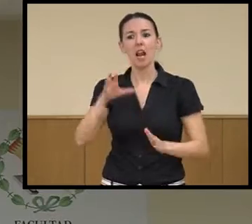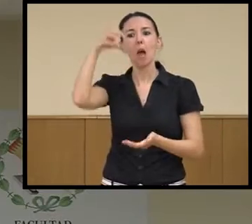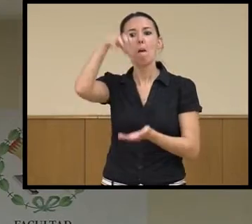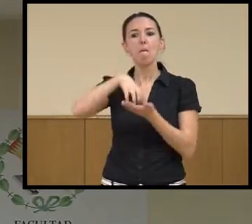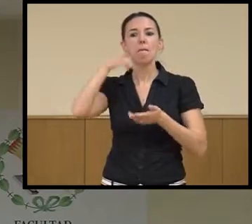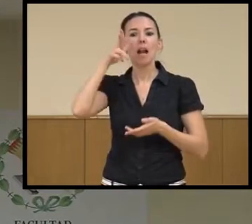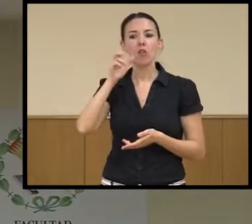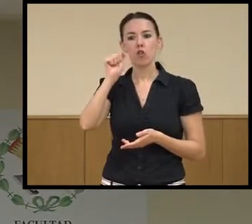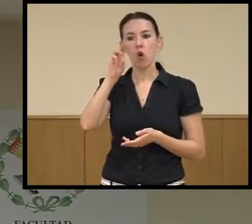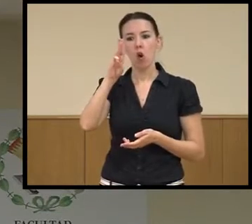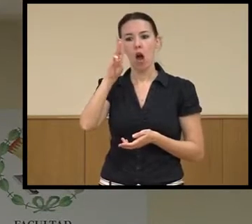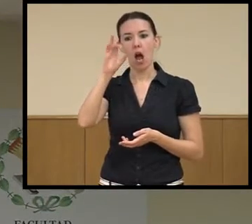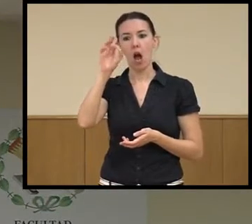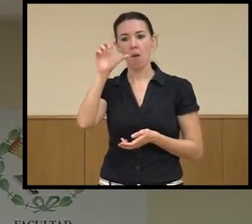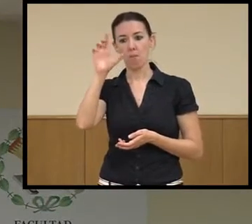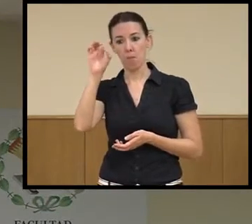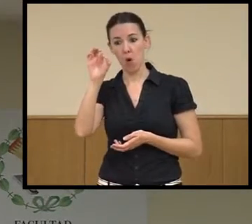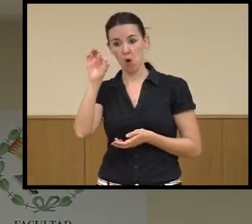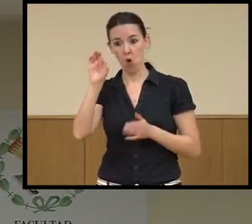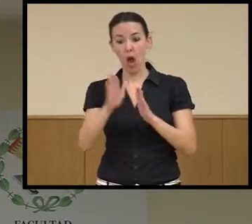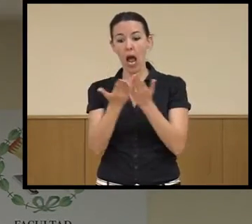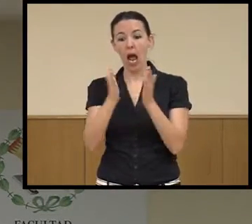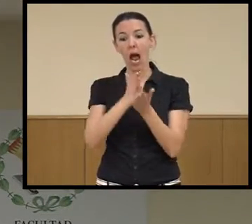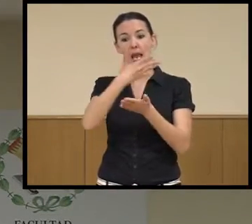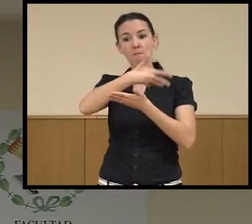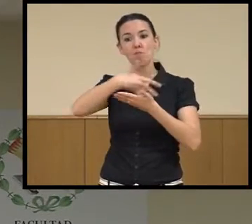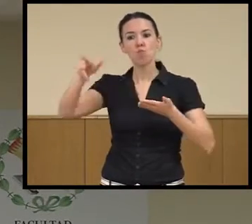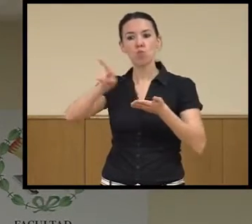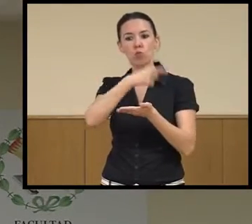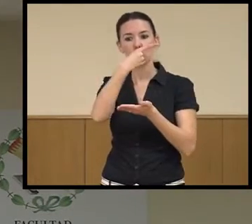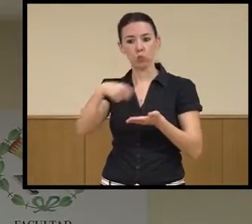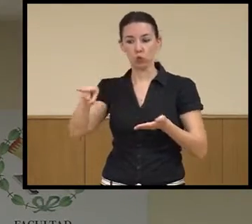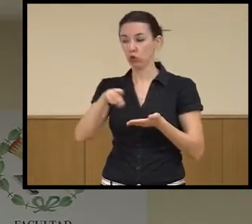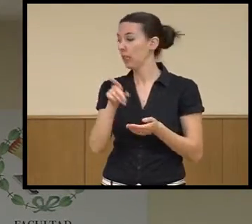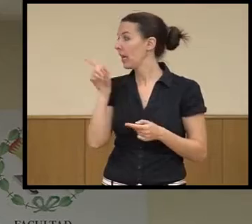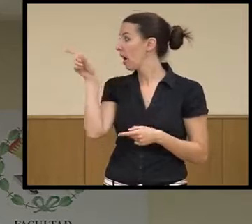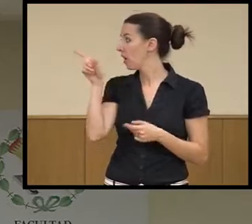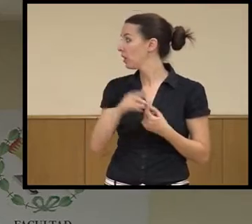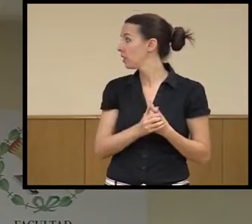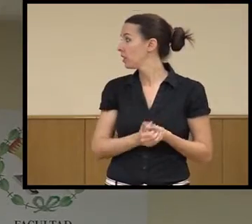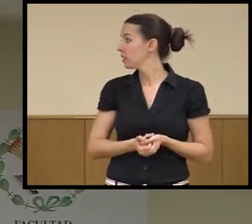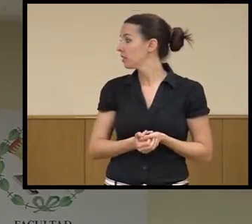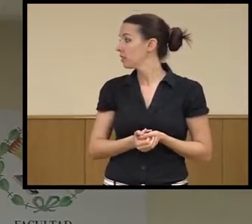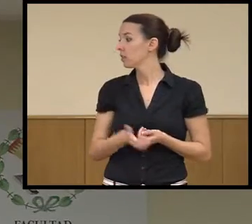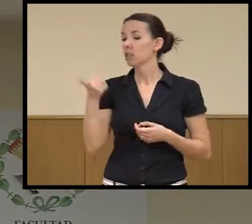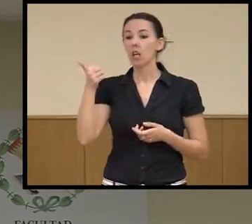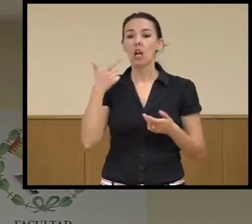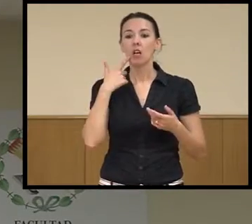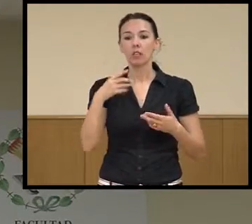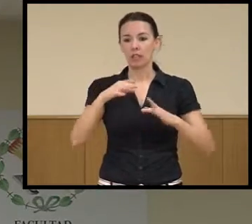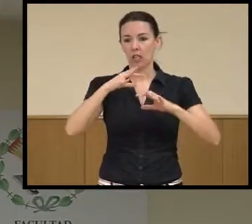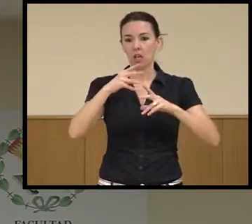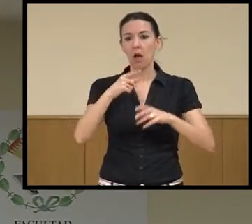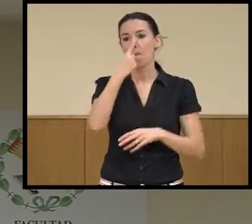de Armida Placata, con libreto de Metastasio y música de Giovan Battista Mele, que se interpretó